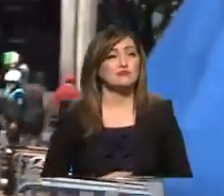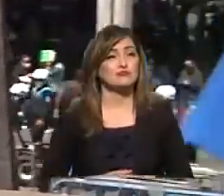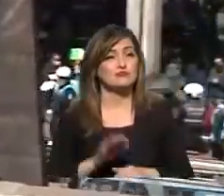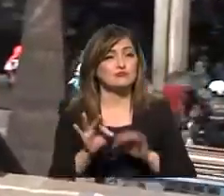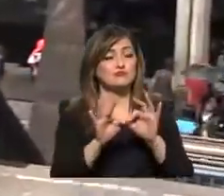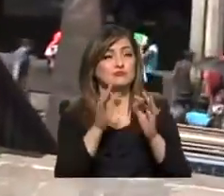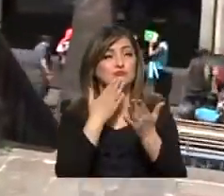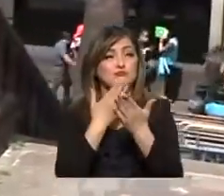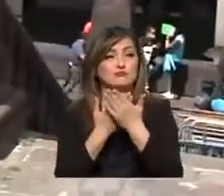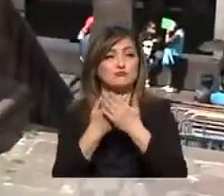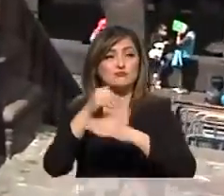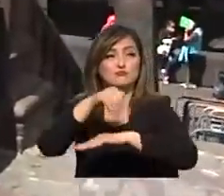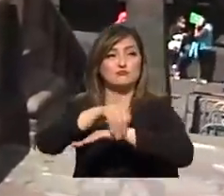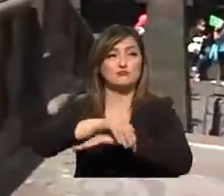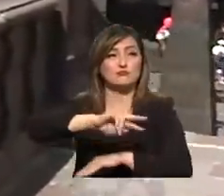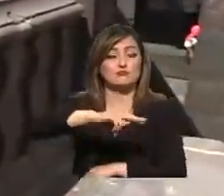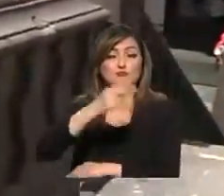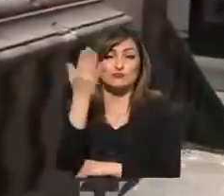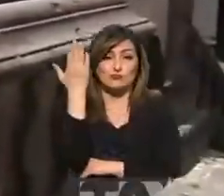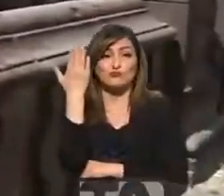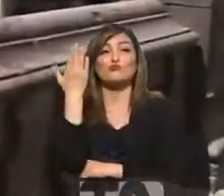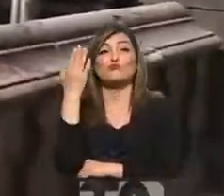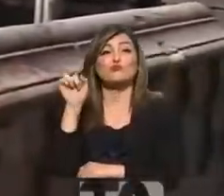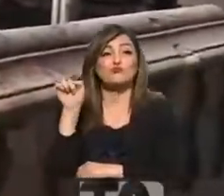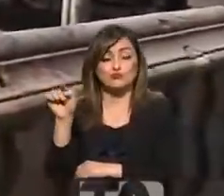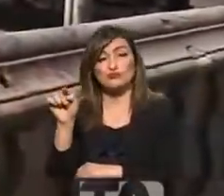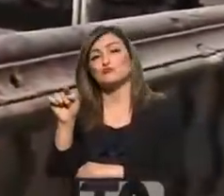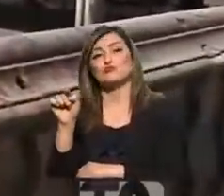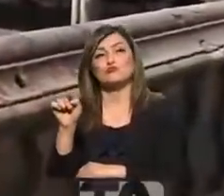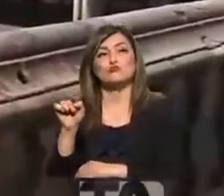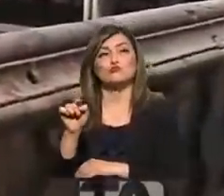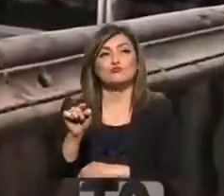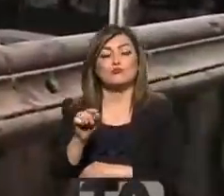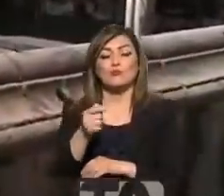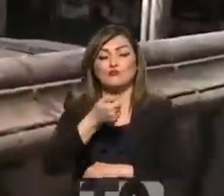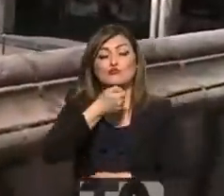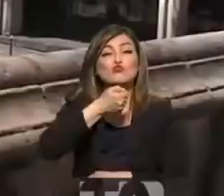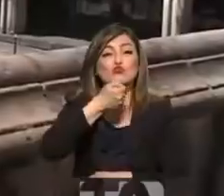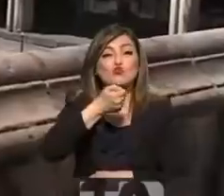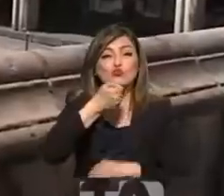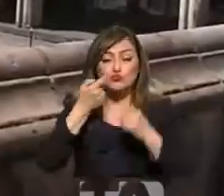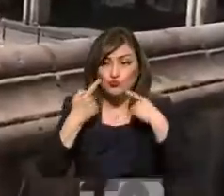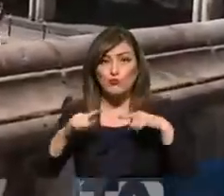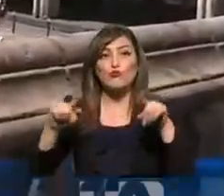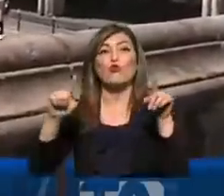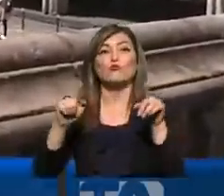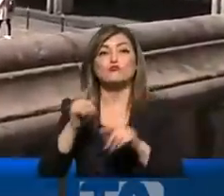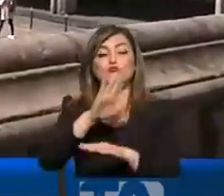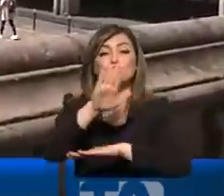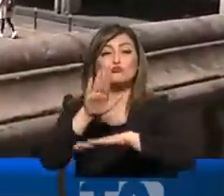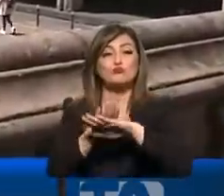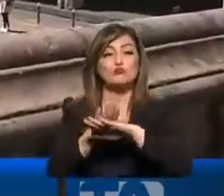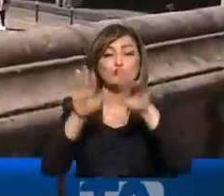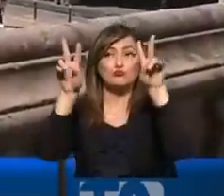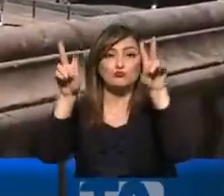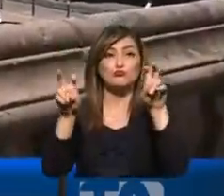bueno, en horas de la tarde el vicealcalde Santiago Guarderas tiene previsto también realizar una rueda de prensa para pronunciarse